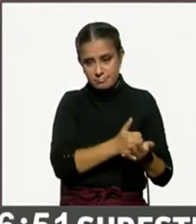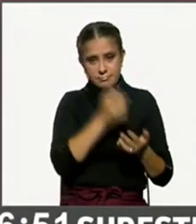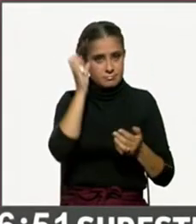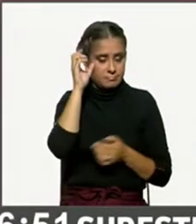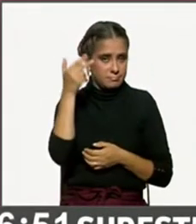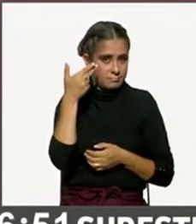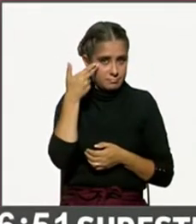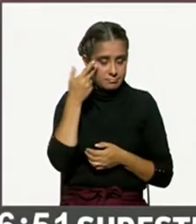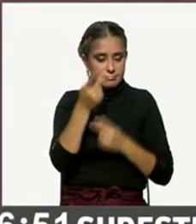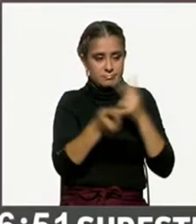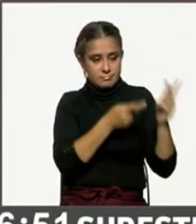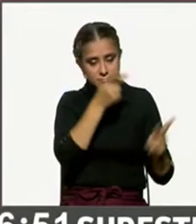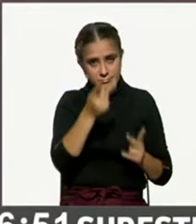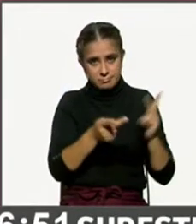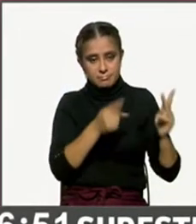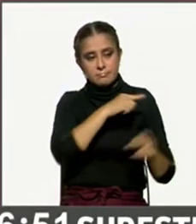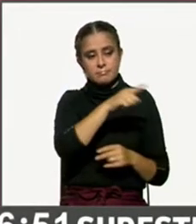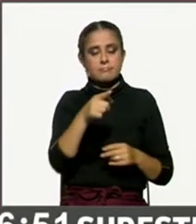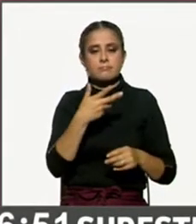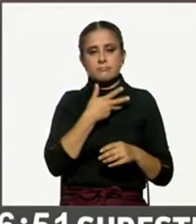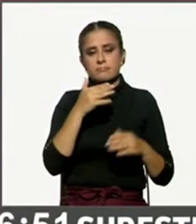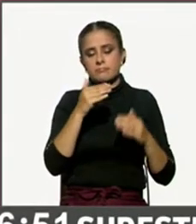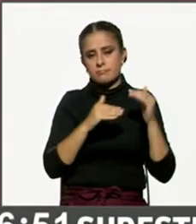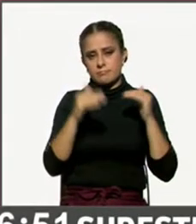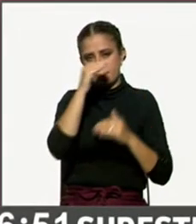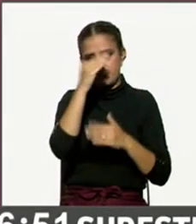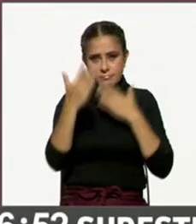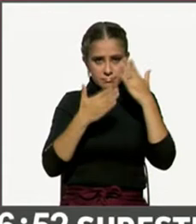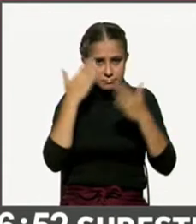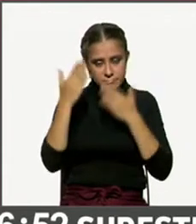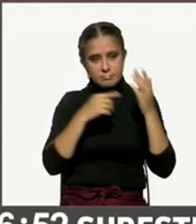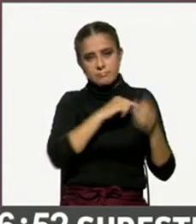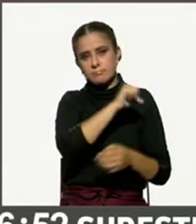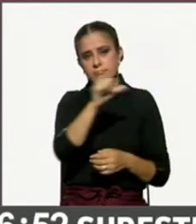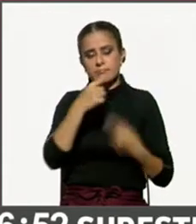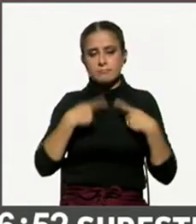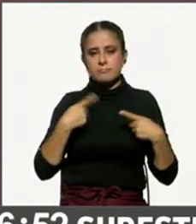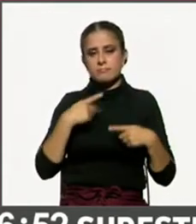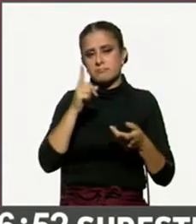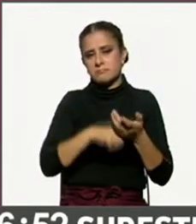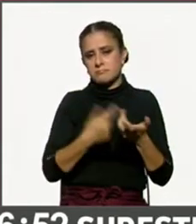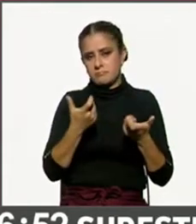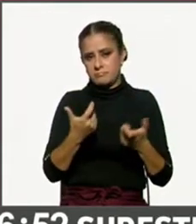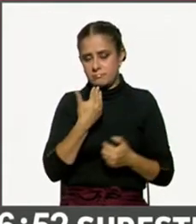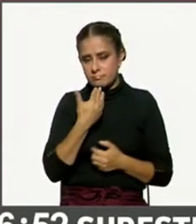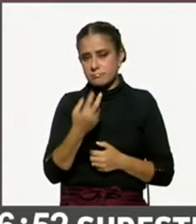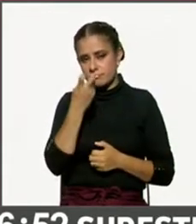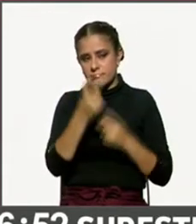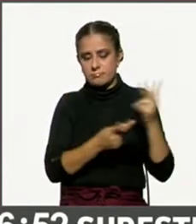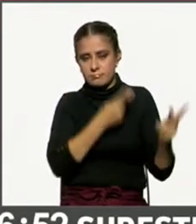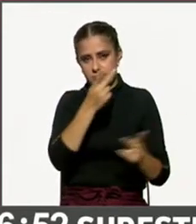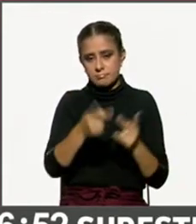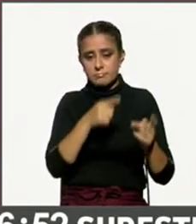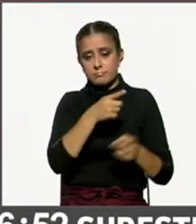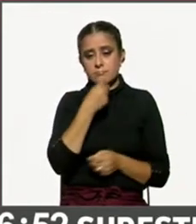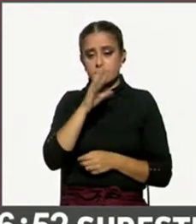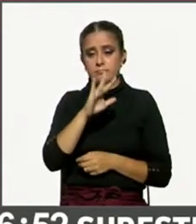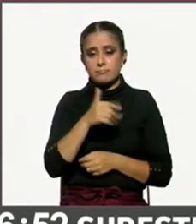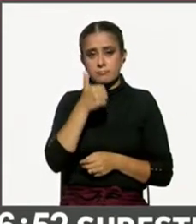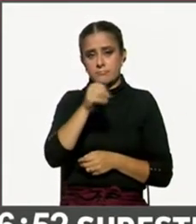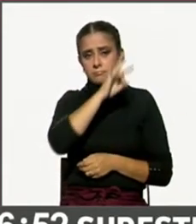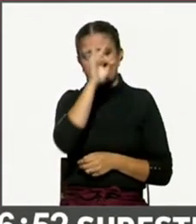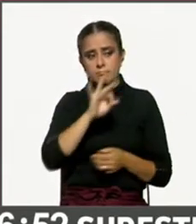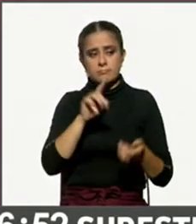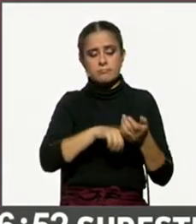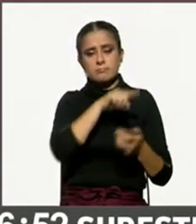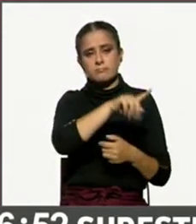con mayor escolaridad, mayor poder adquisitivo. Ahí 56% dice que este país ya se recuperó